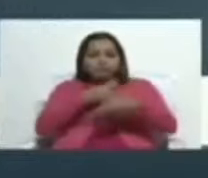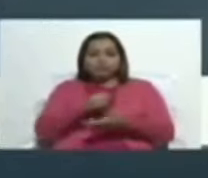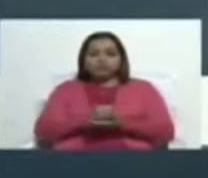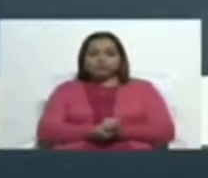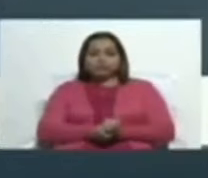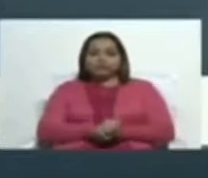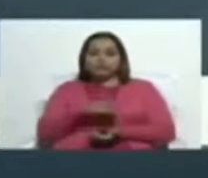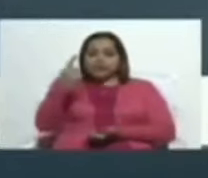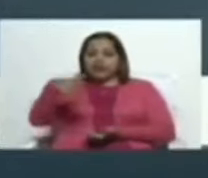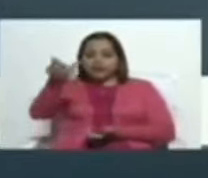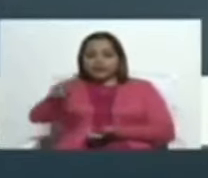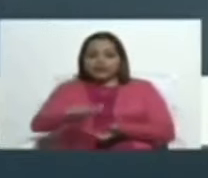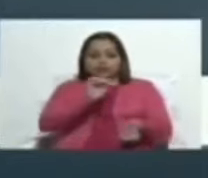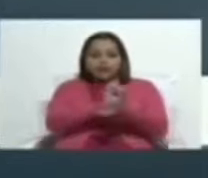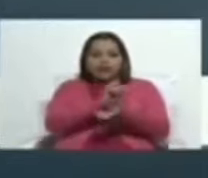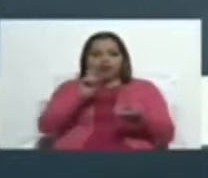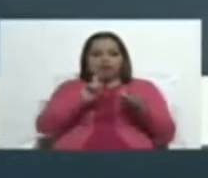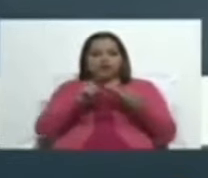desapariciones forzadas.